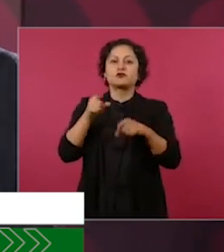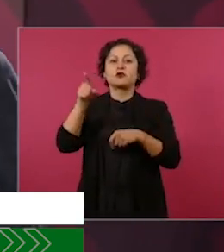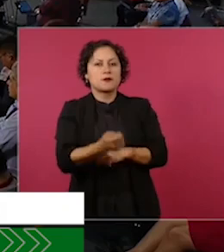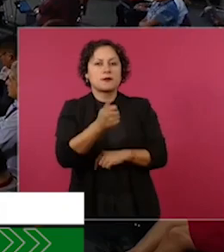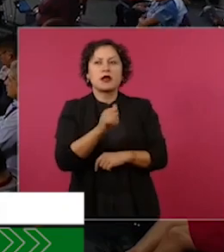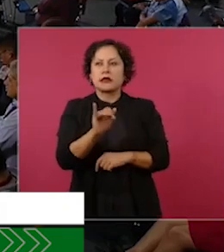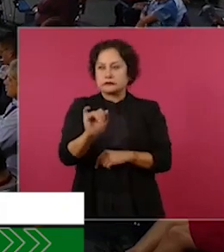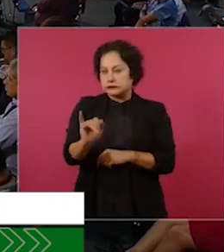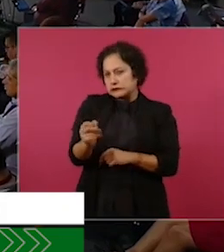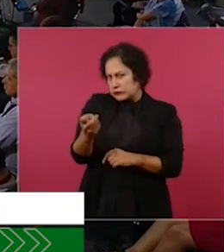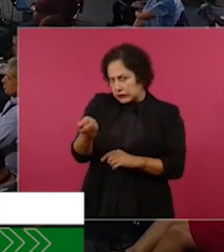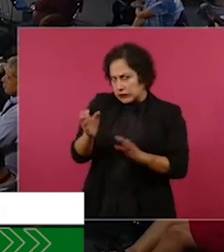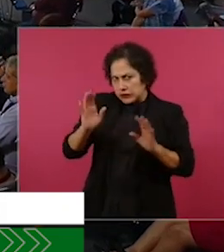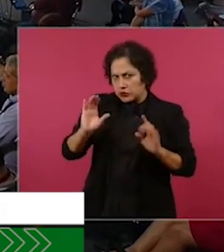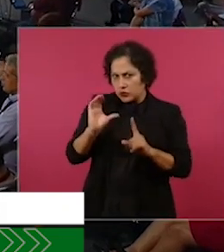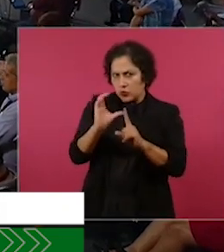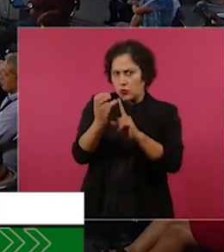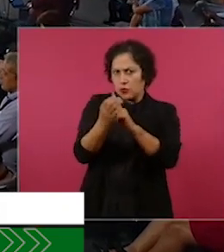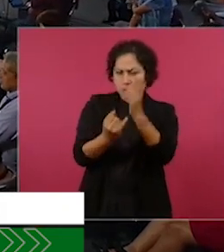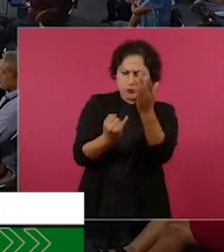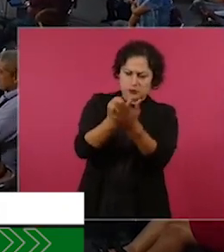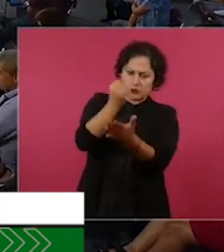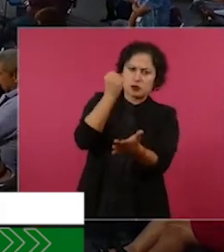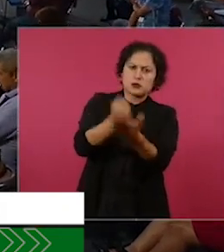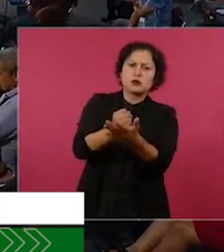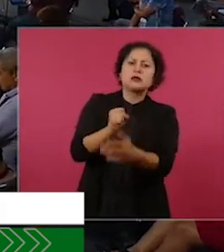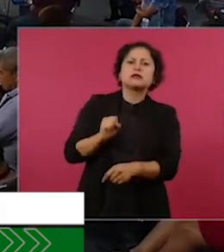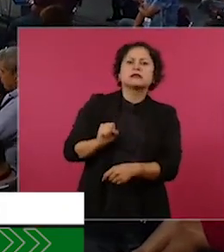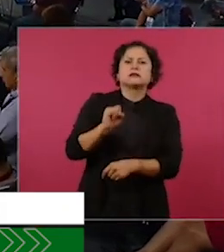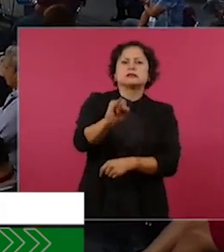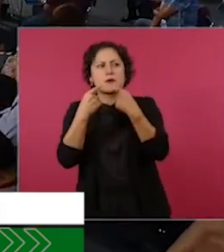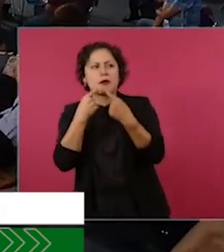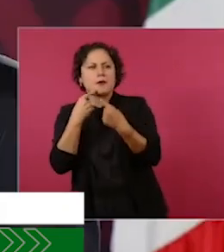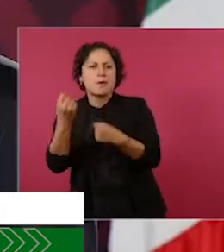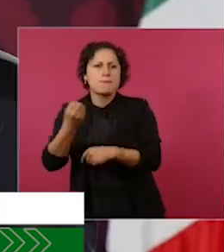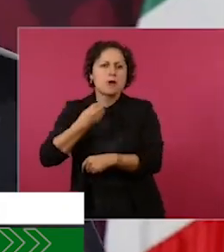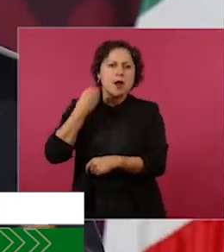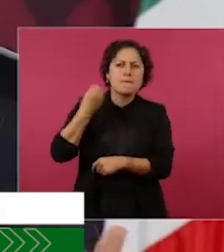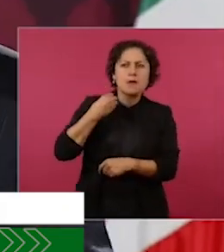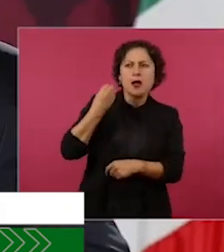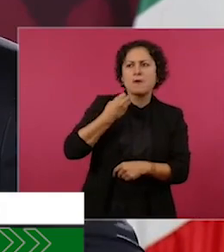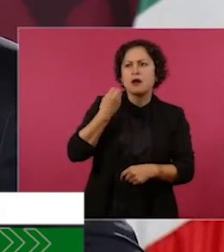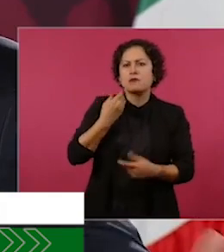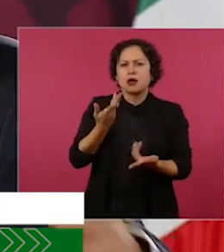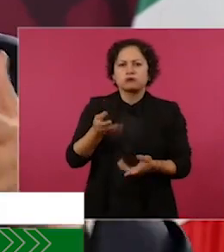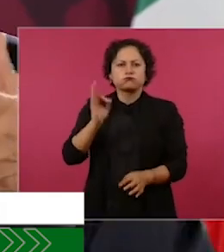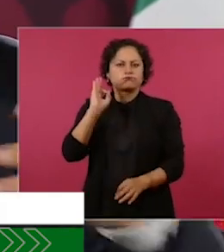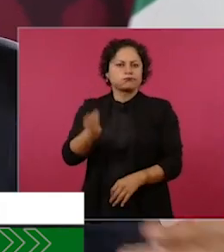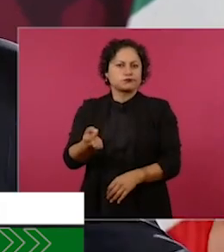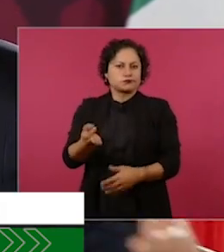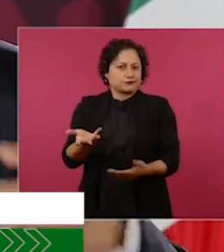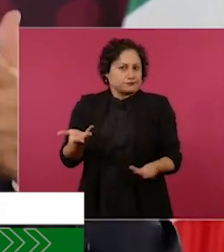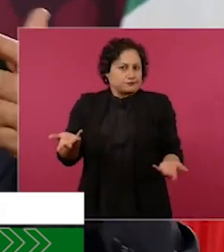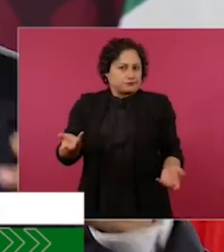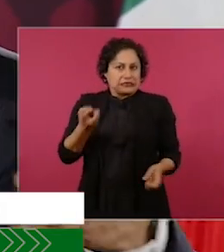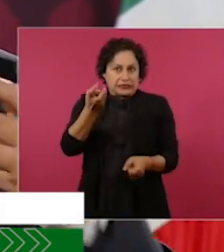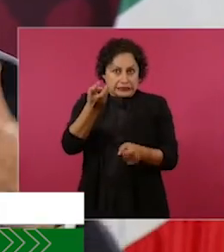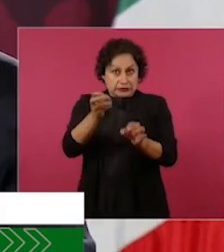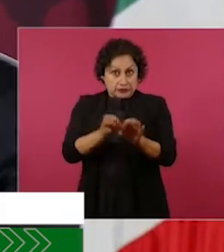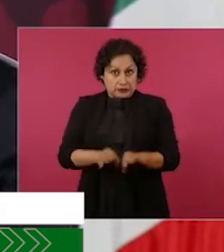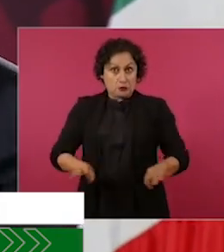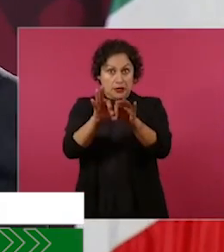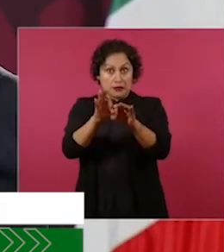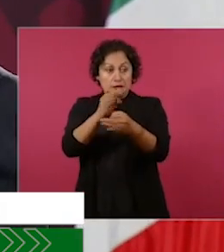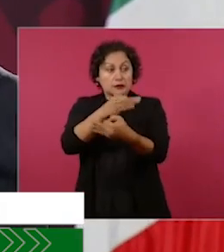foros. Ya se aprobaron los foros de consulta. Y eso es importante, que todo el mundo